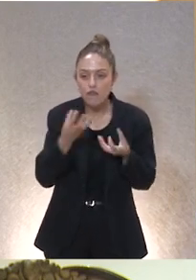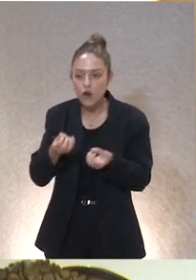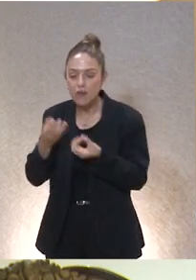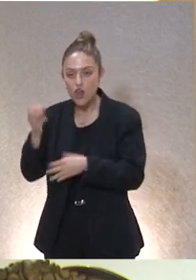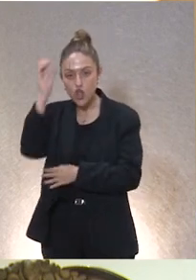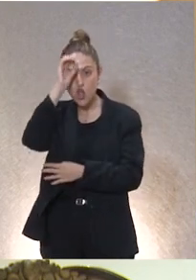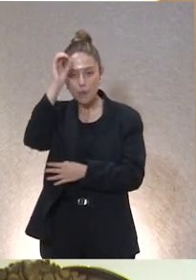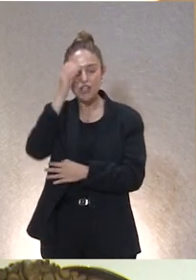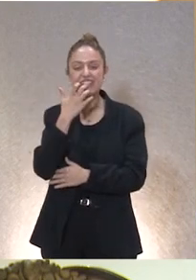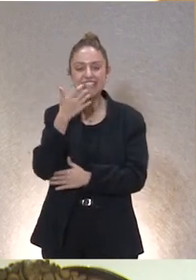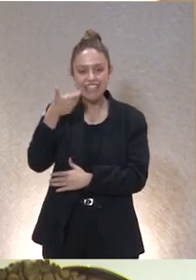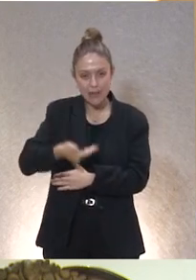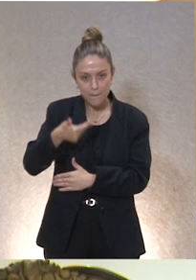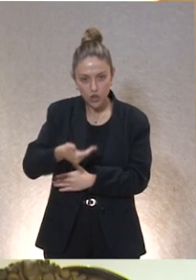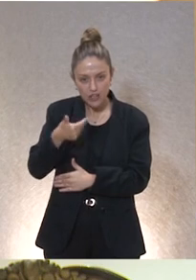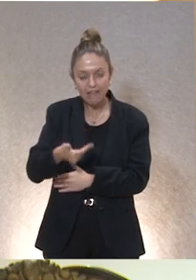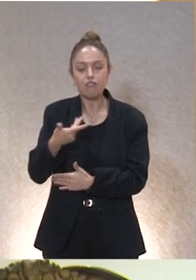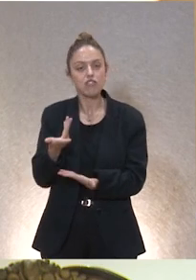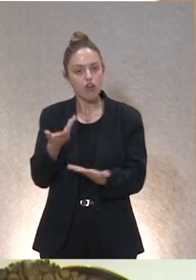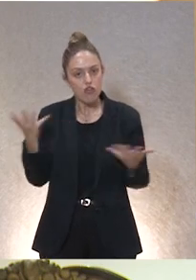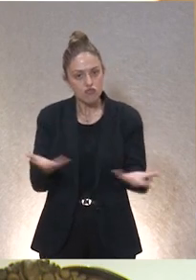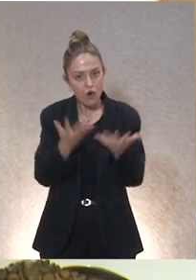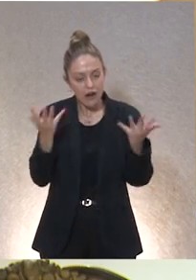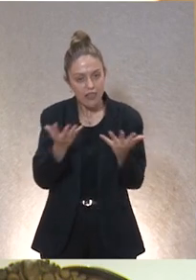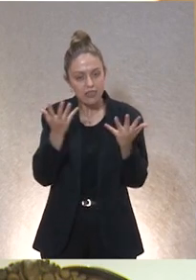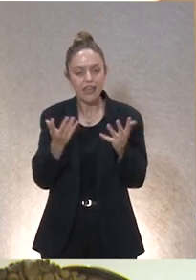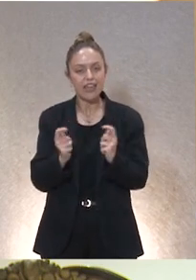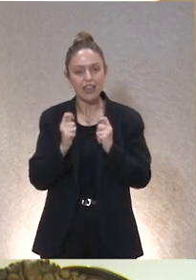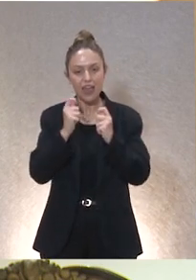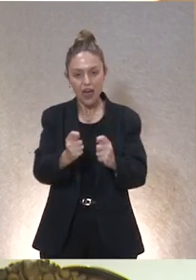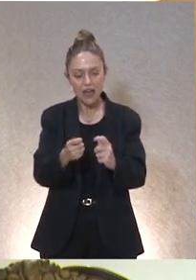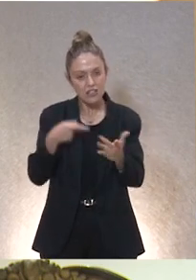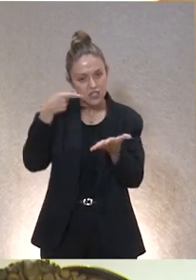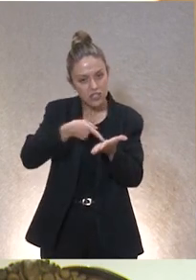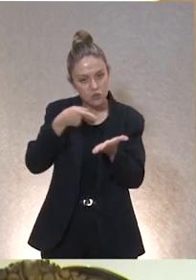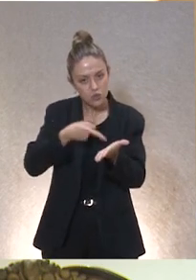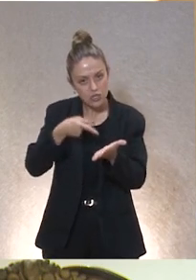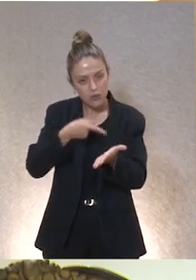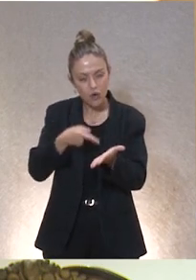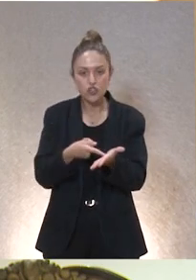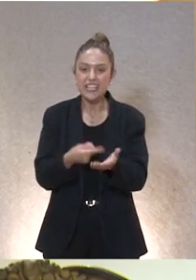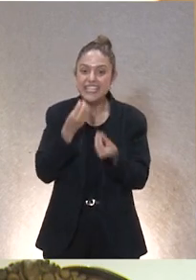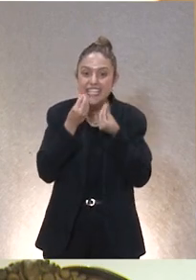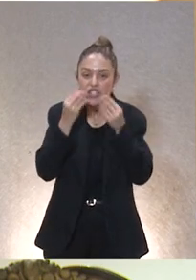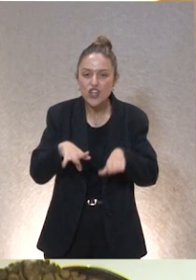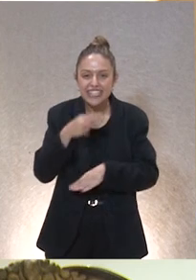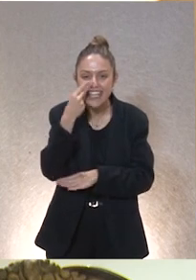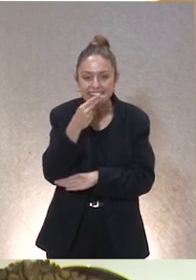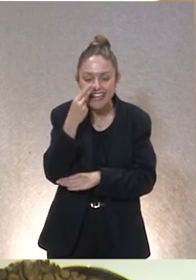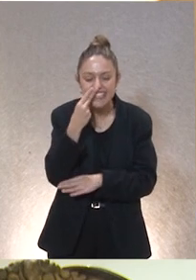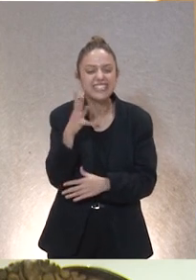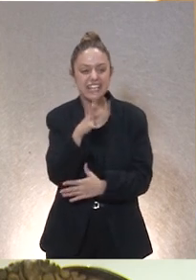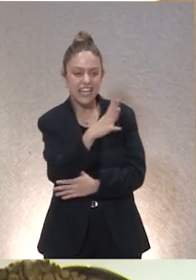son relevantes son sugerentes y son proporcionados y exhaustivos tienen que contar historias que interesen que se